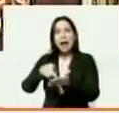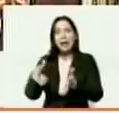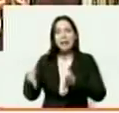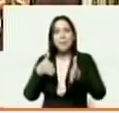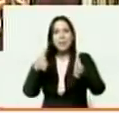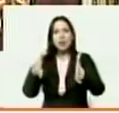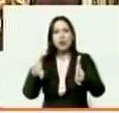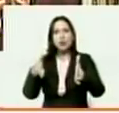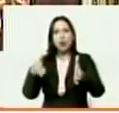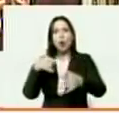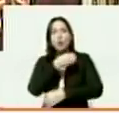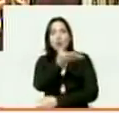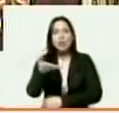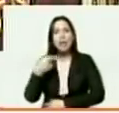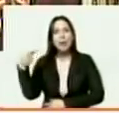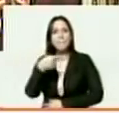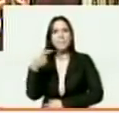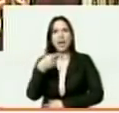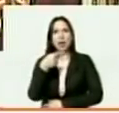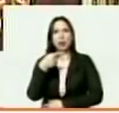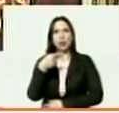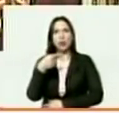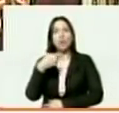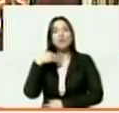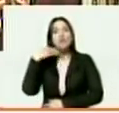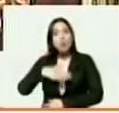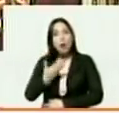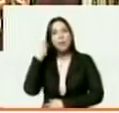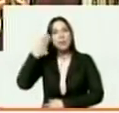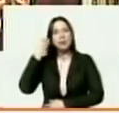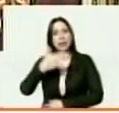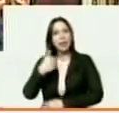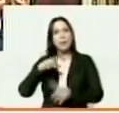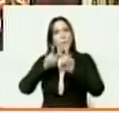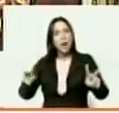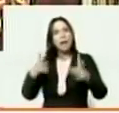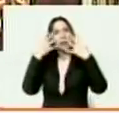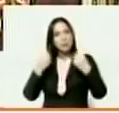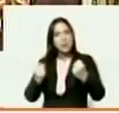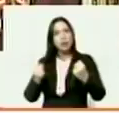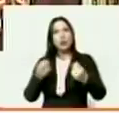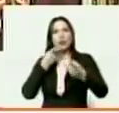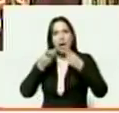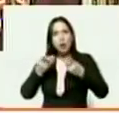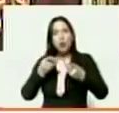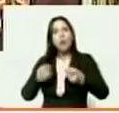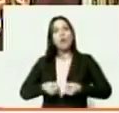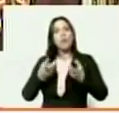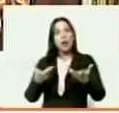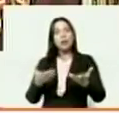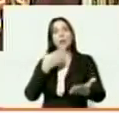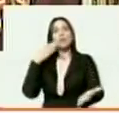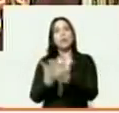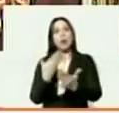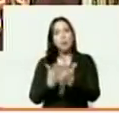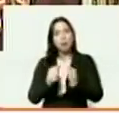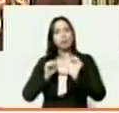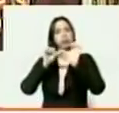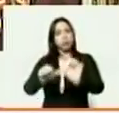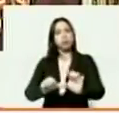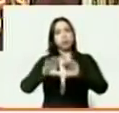pensar. Queremos paz, entendimiento, diálogo. Y mis ofertas y propuestas siguen sobre la